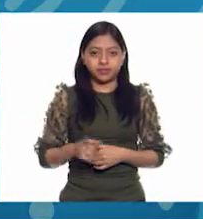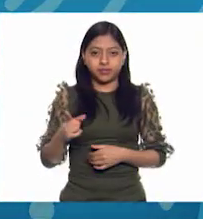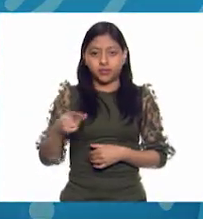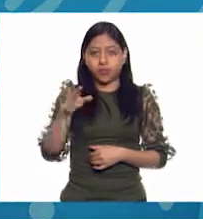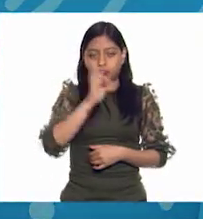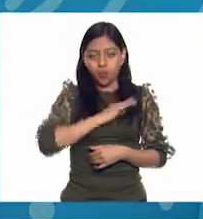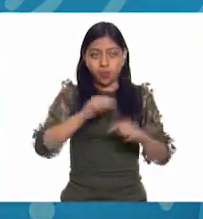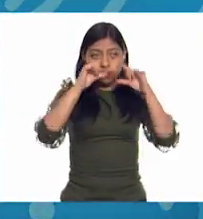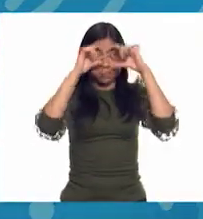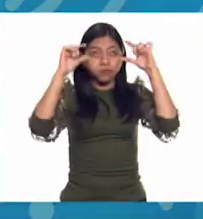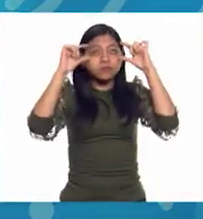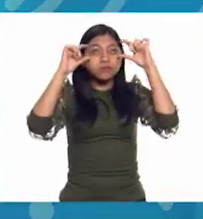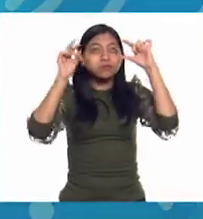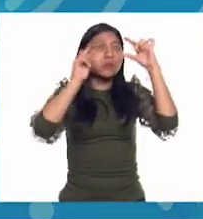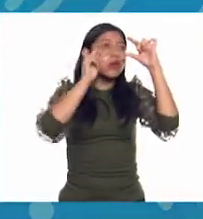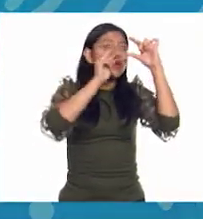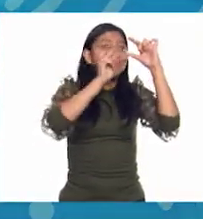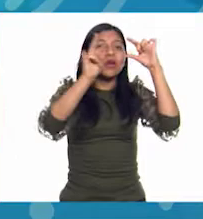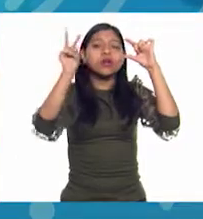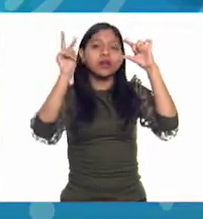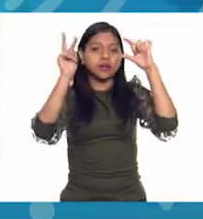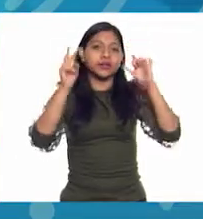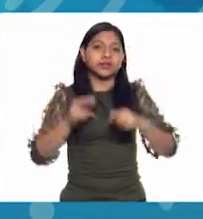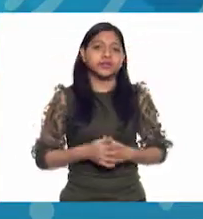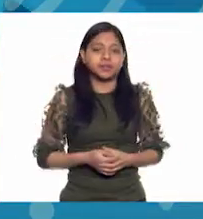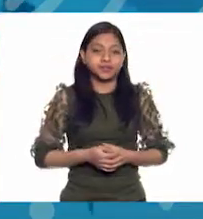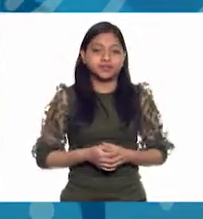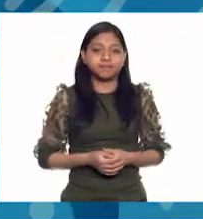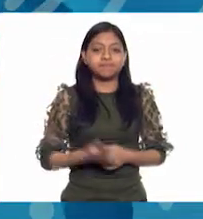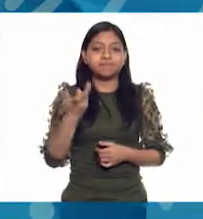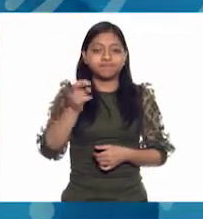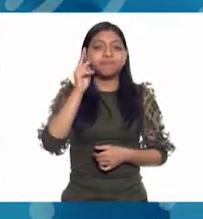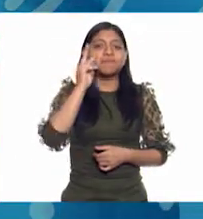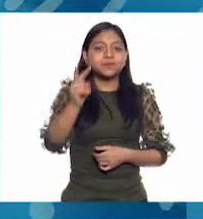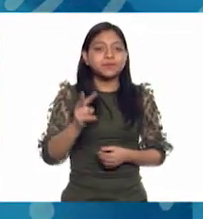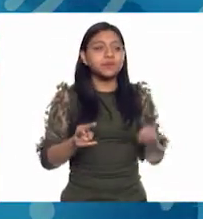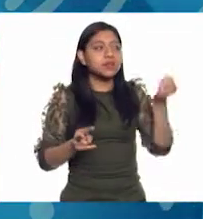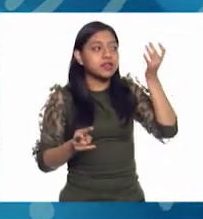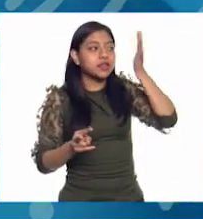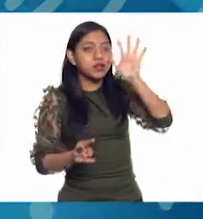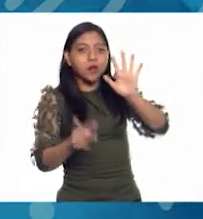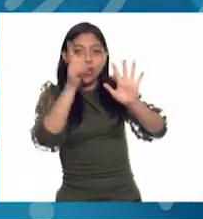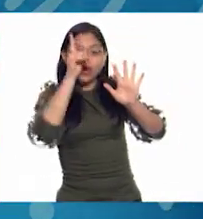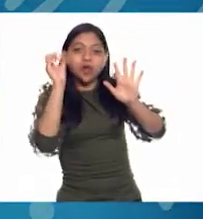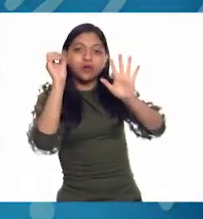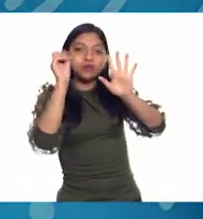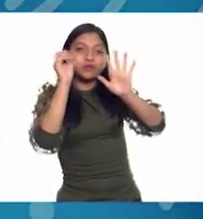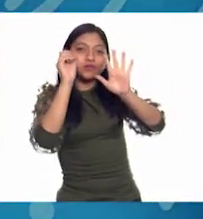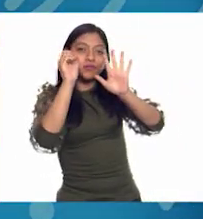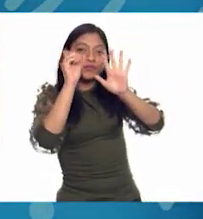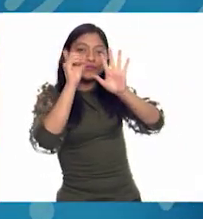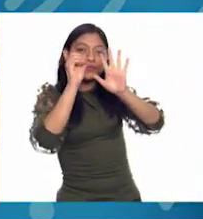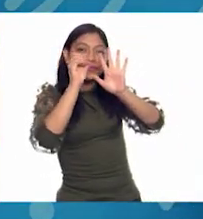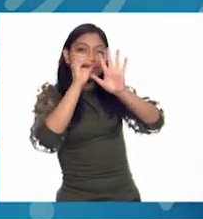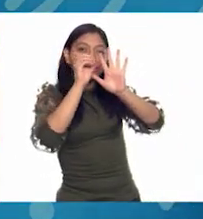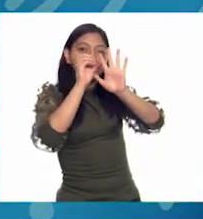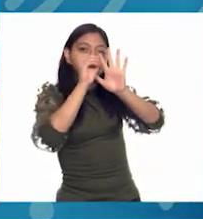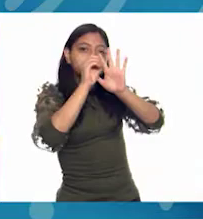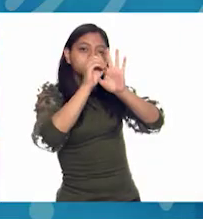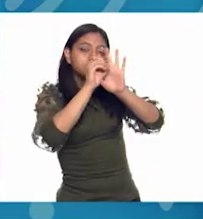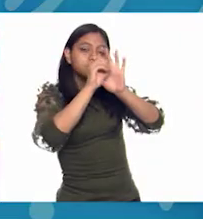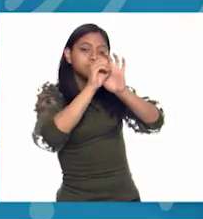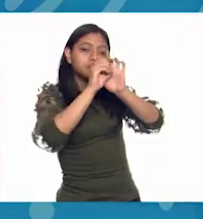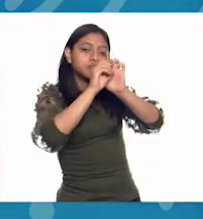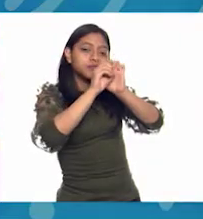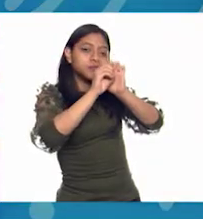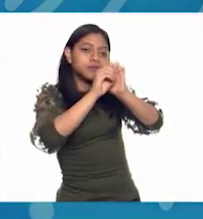delante y entonces buscar al sol. Y entonces van a ver cuando empiece la luna a meterse en medio, van a ir viendo, pues